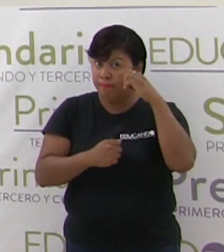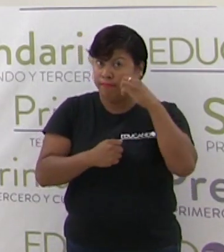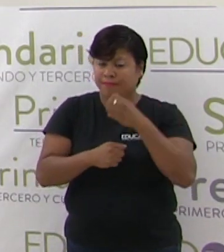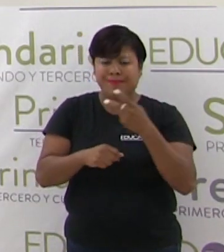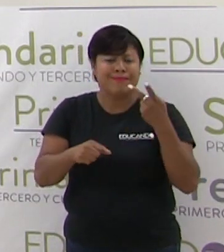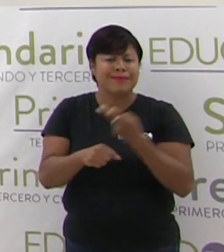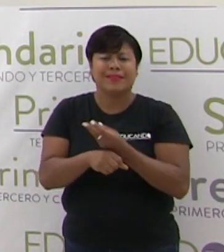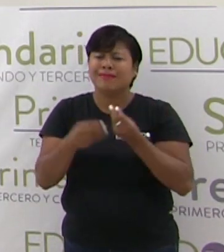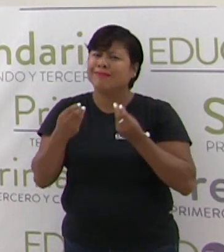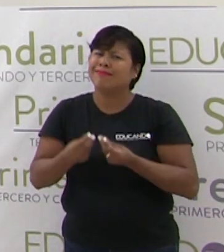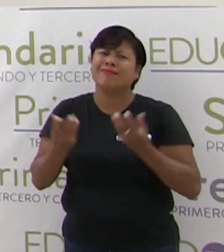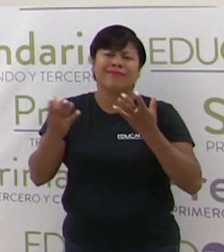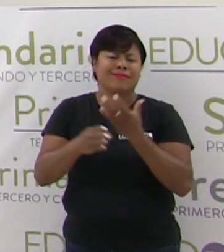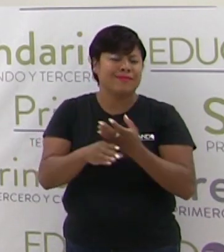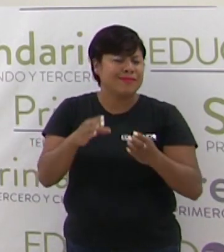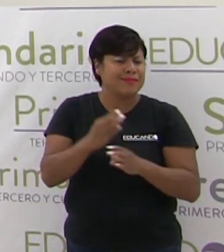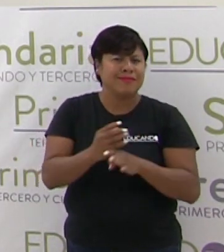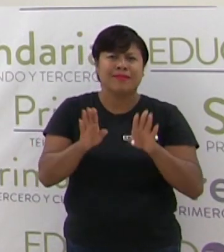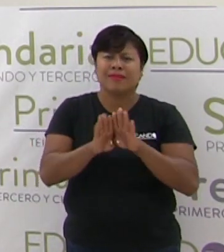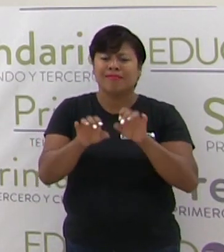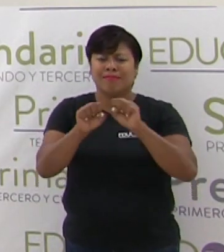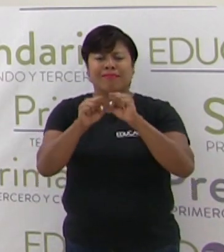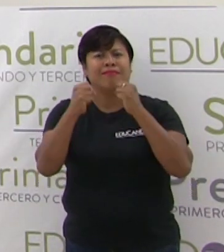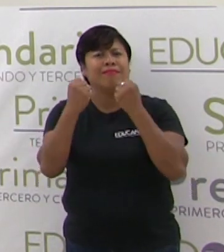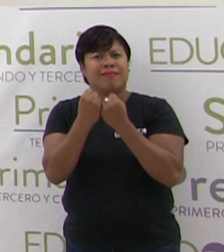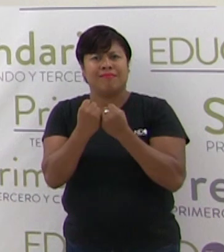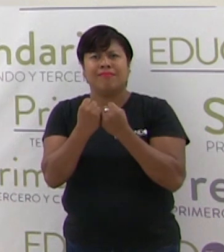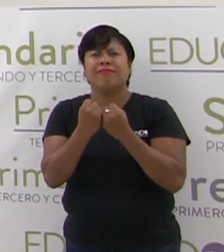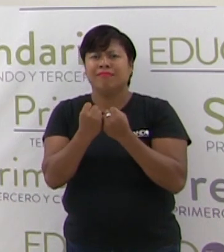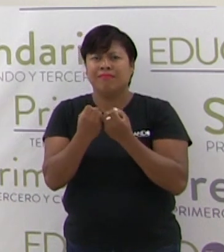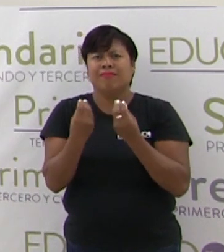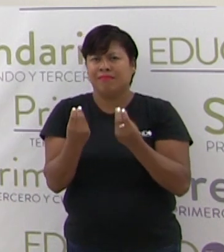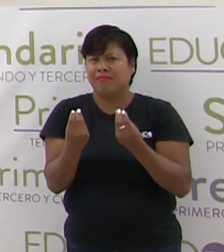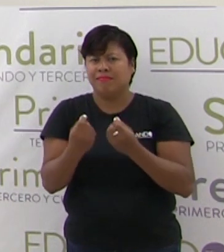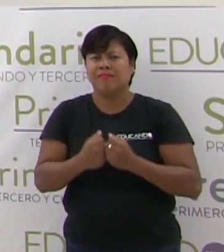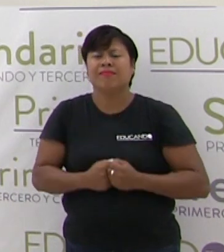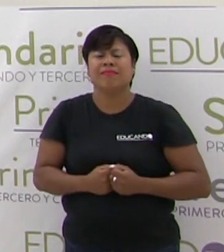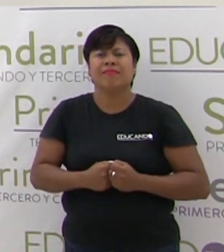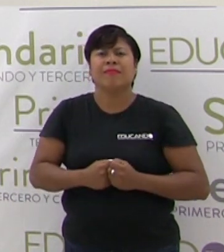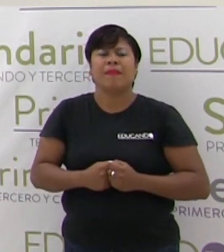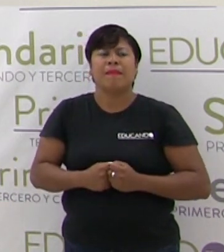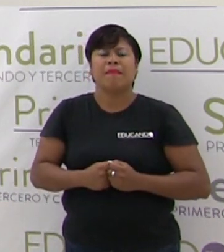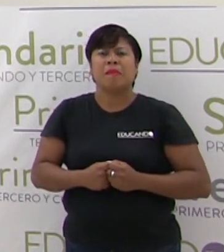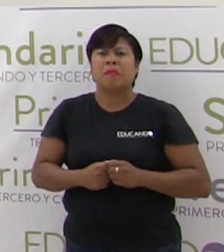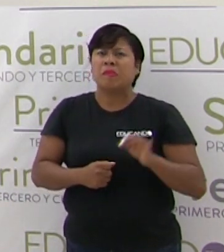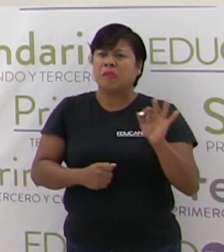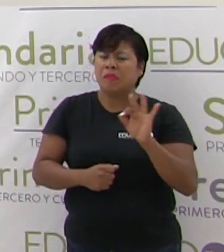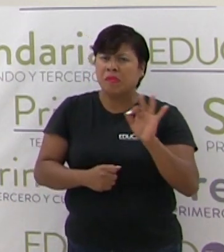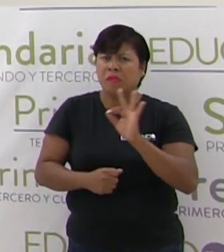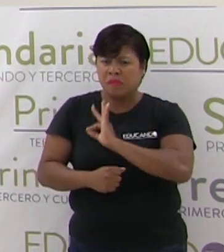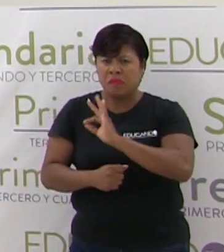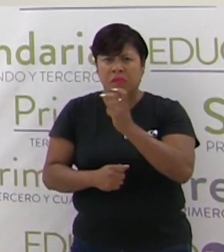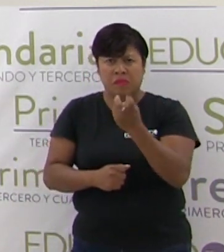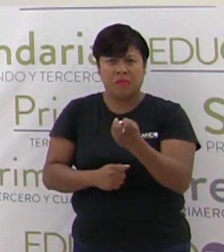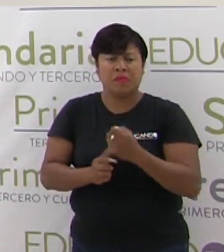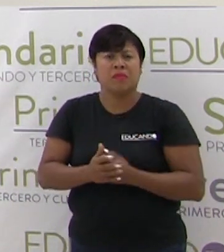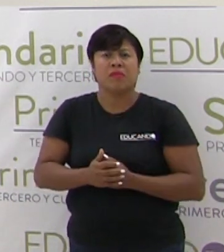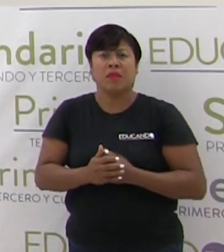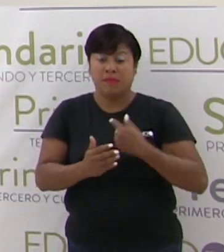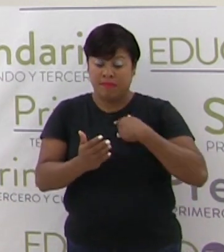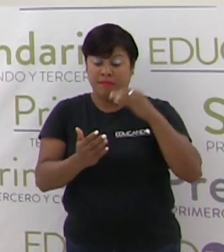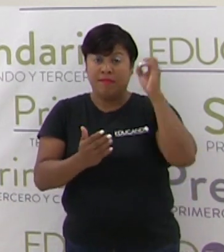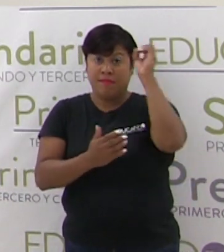Oaxaca pasan muchas cosas relacionadas con lo social, puede ser un hecho social. Yo